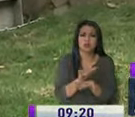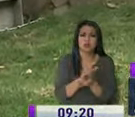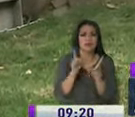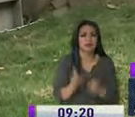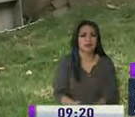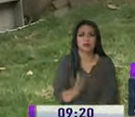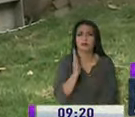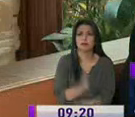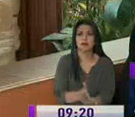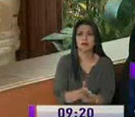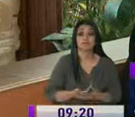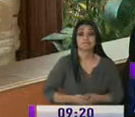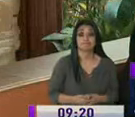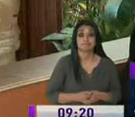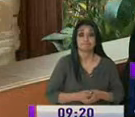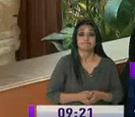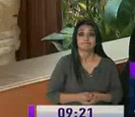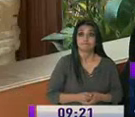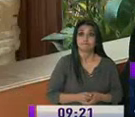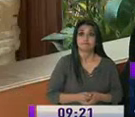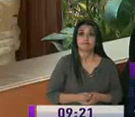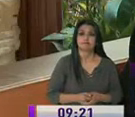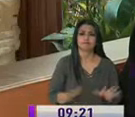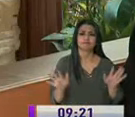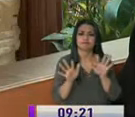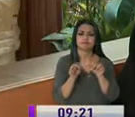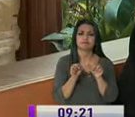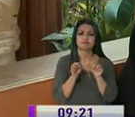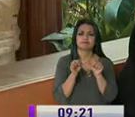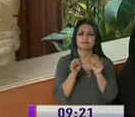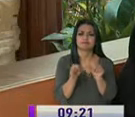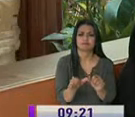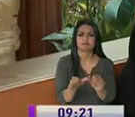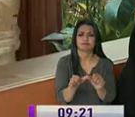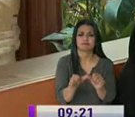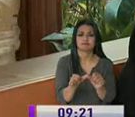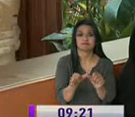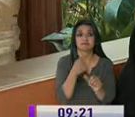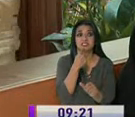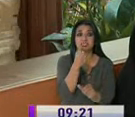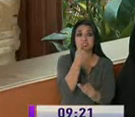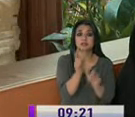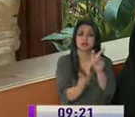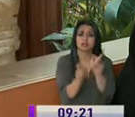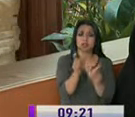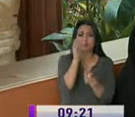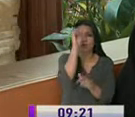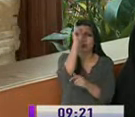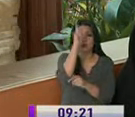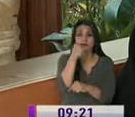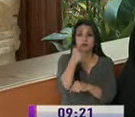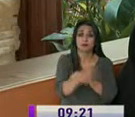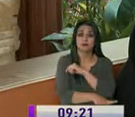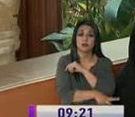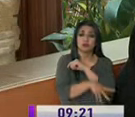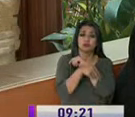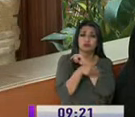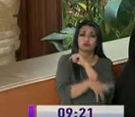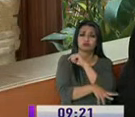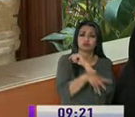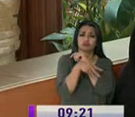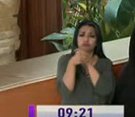parar inmediatamente, ¿no? Se mantiene el criterio de que se extraiga petróleo